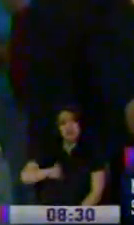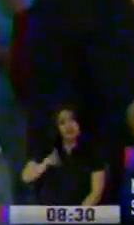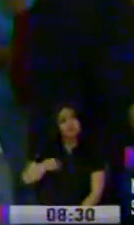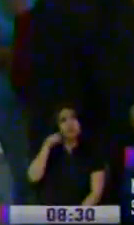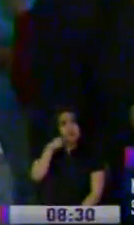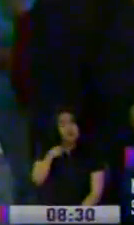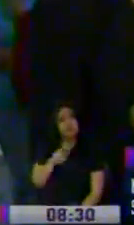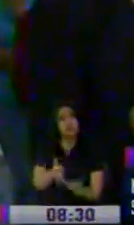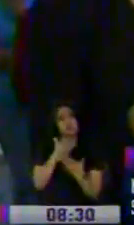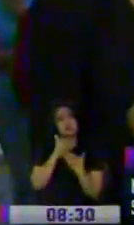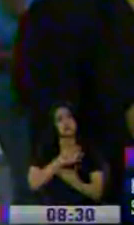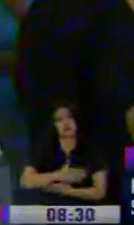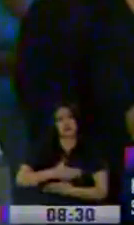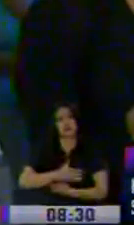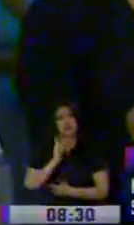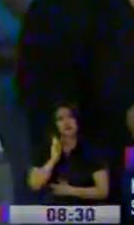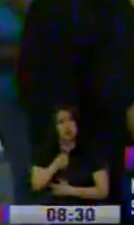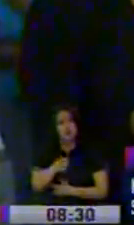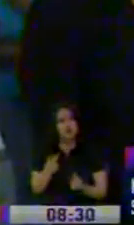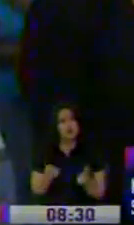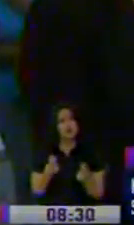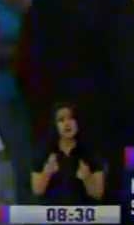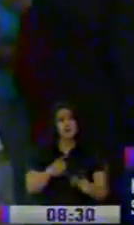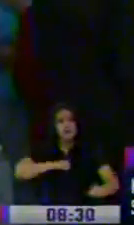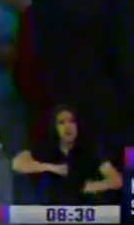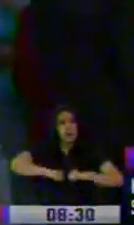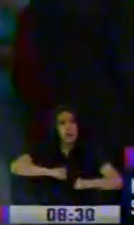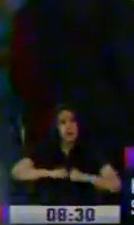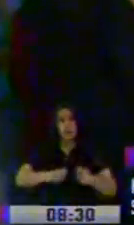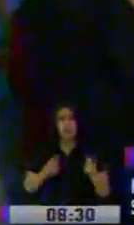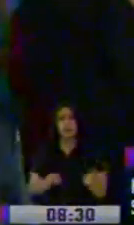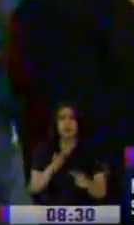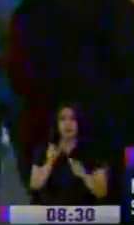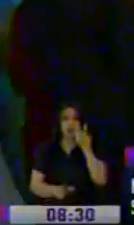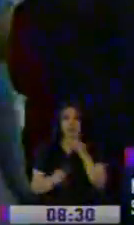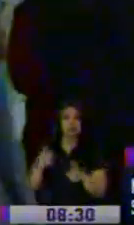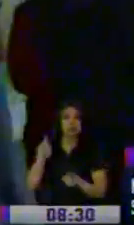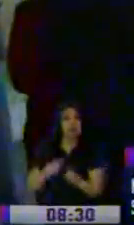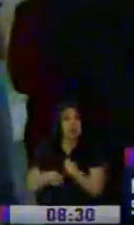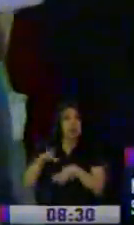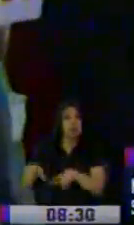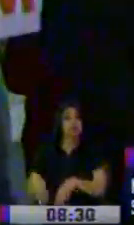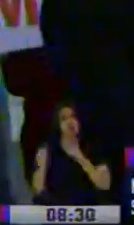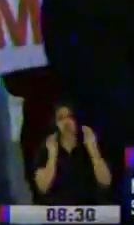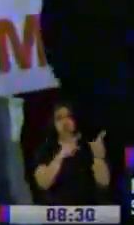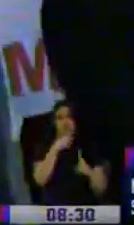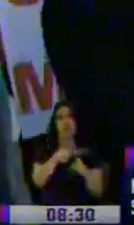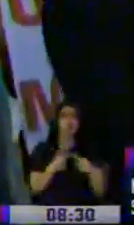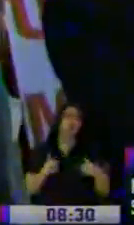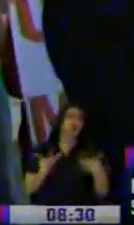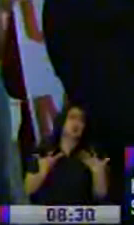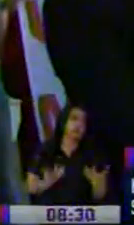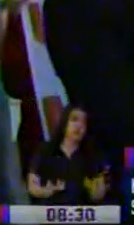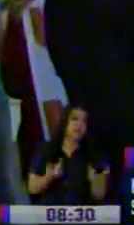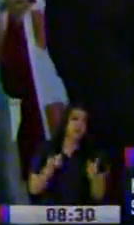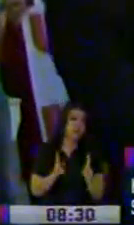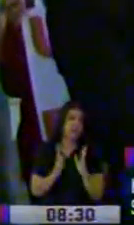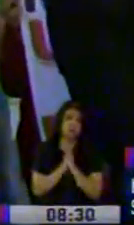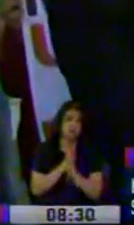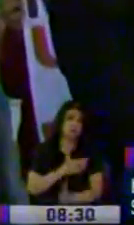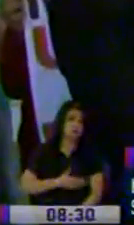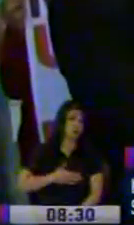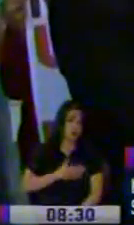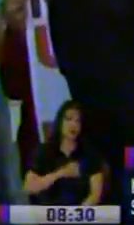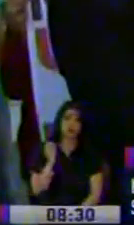nos ayude, que usted haga rápido las gestiones para que podamos bajar al mercado, eso es lo que queremos nosotros como comerciantes,